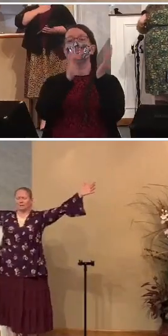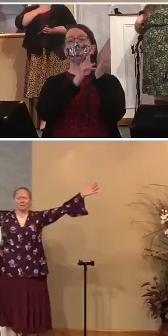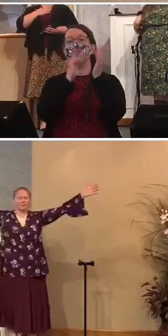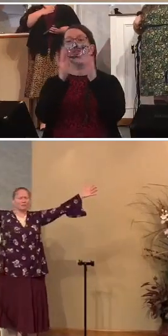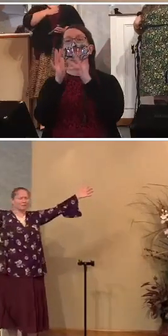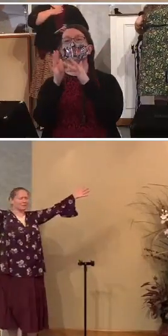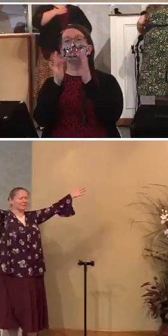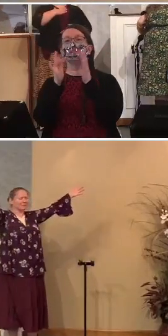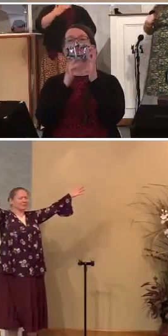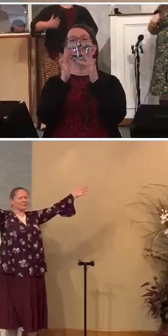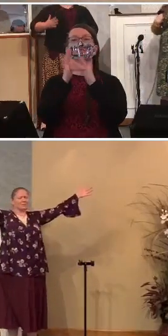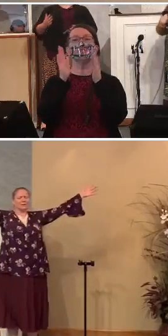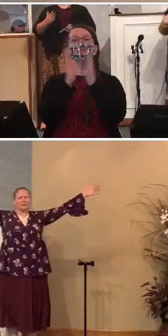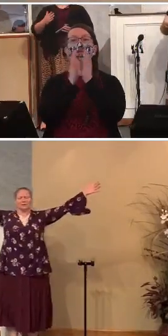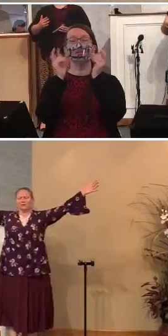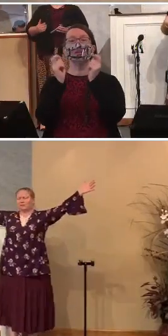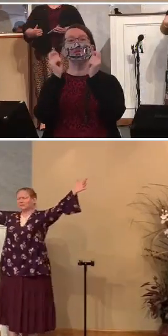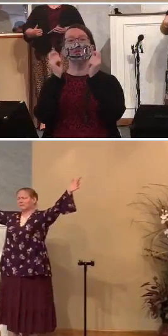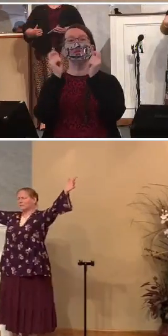Jesús.